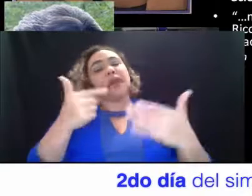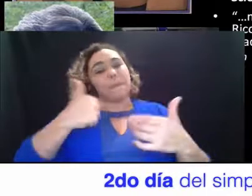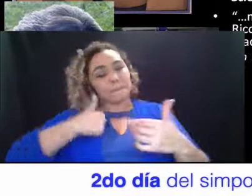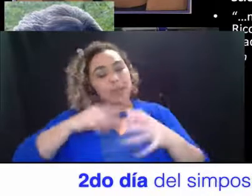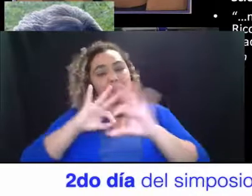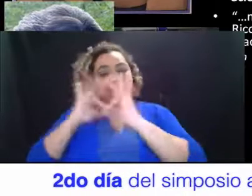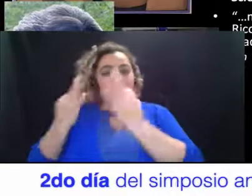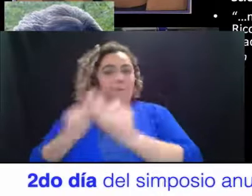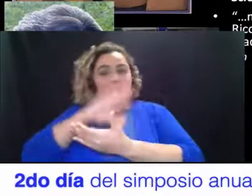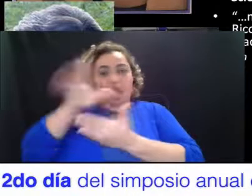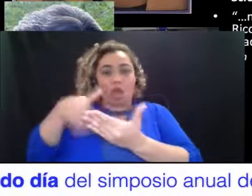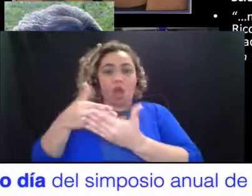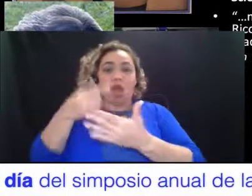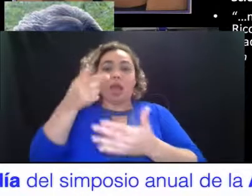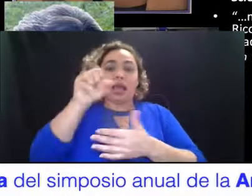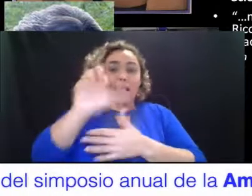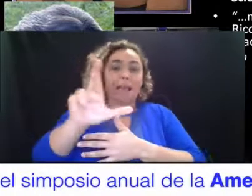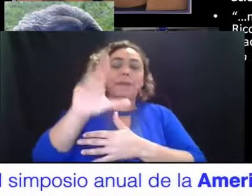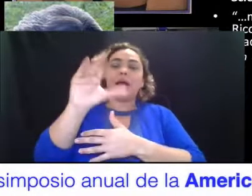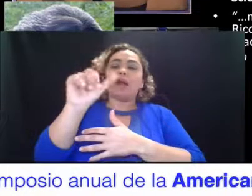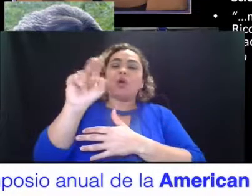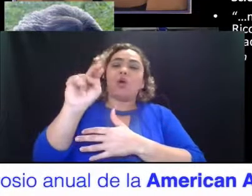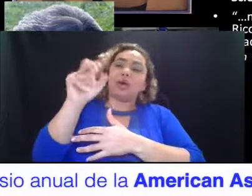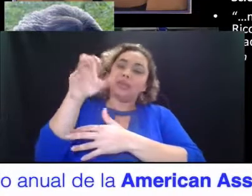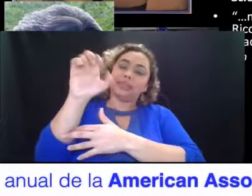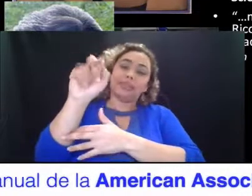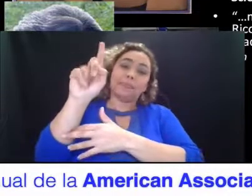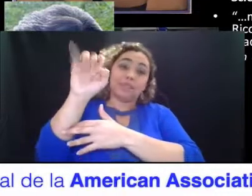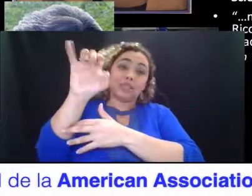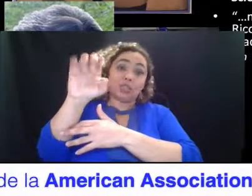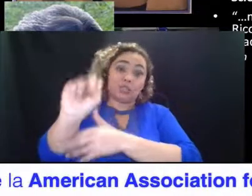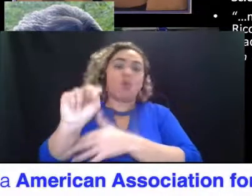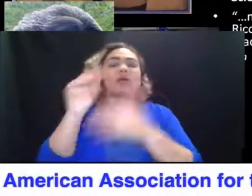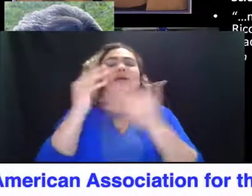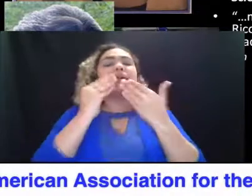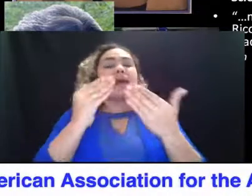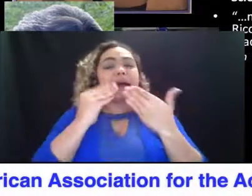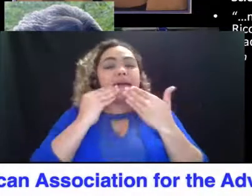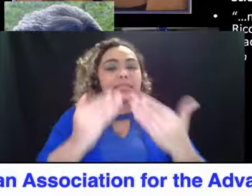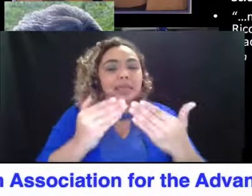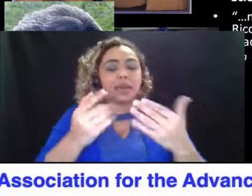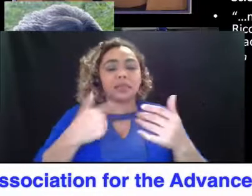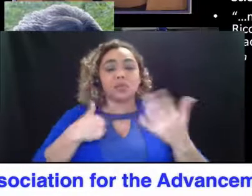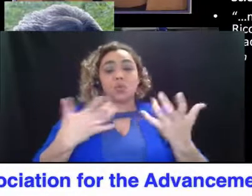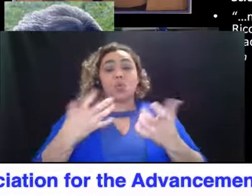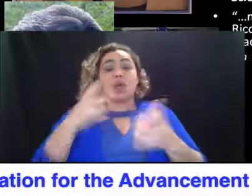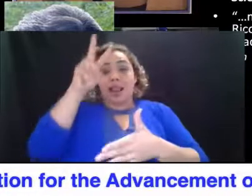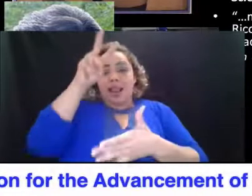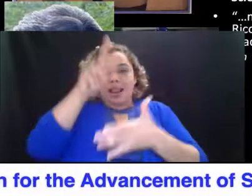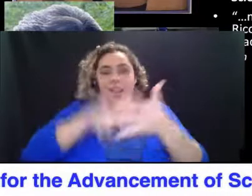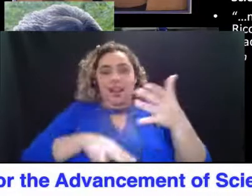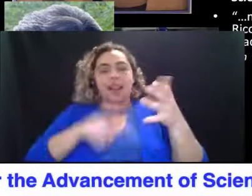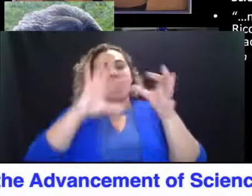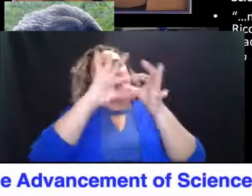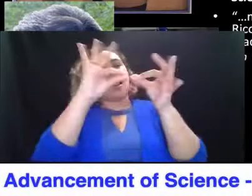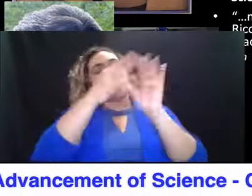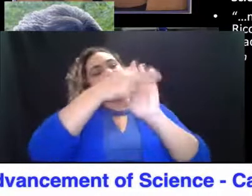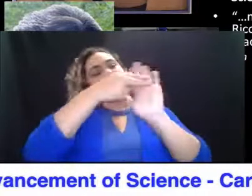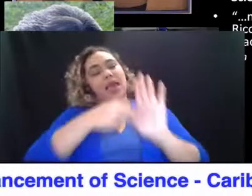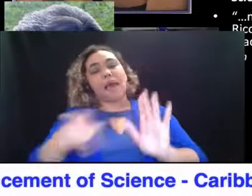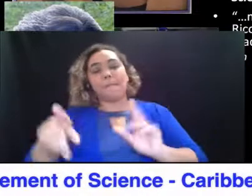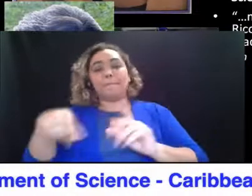la familia Gaspar Concepción, agradecemos esto. Quisiera leer la semblanza de la profesora Elizabeth